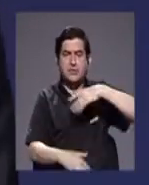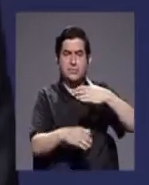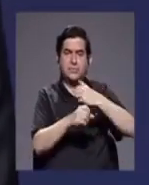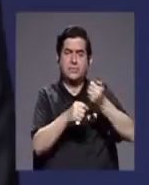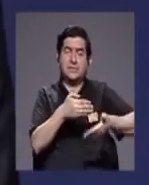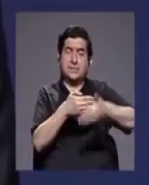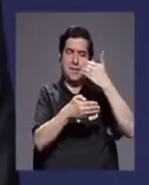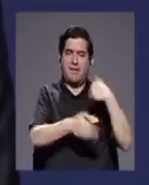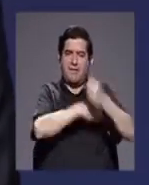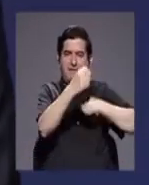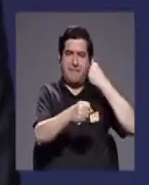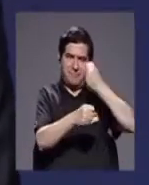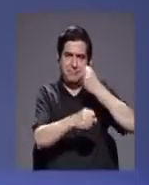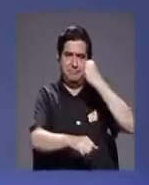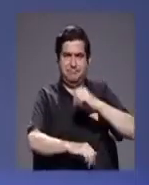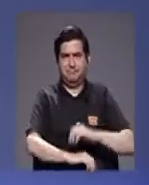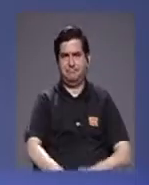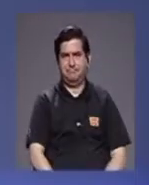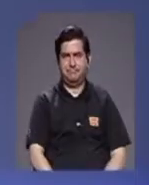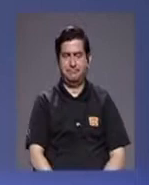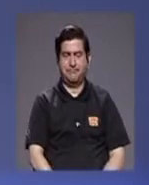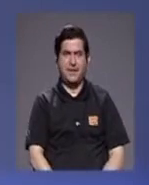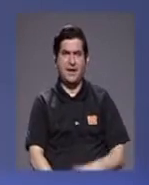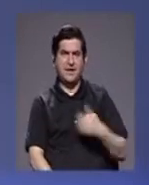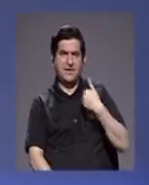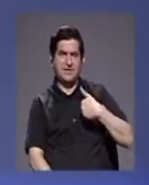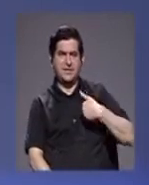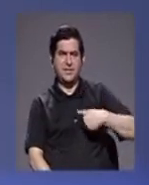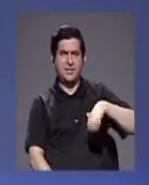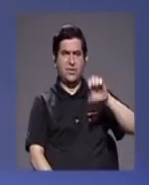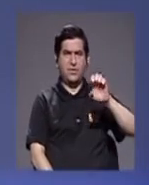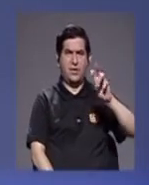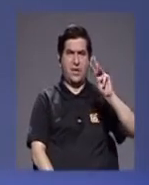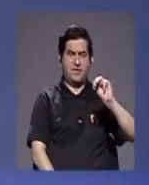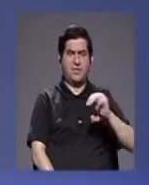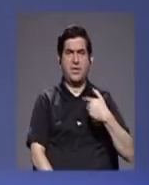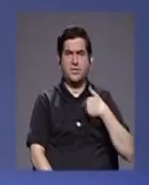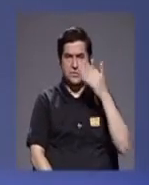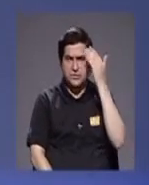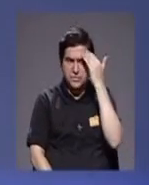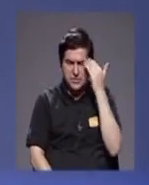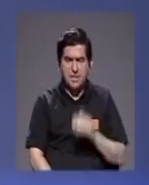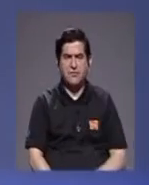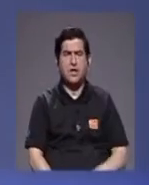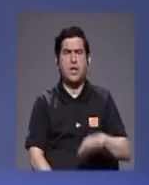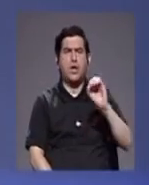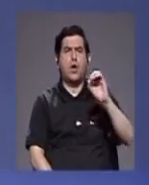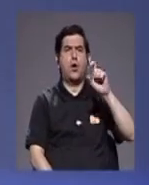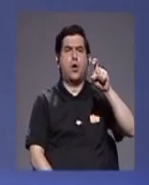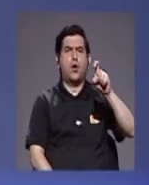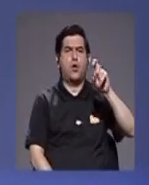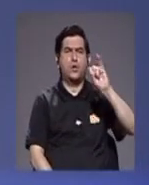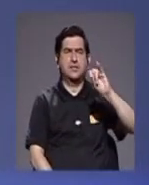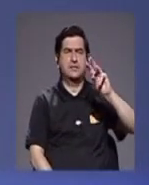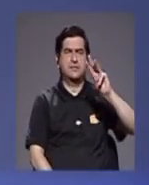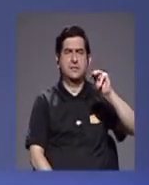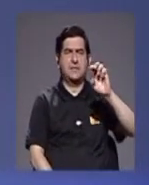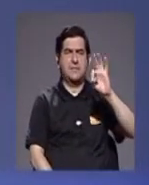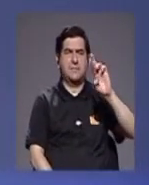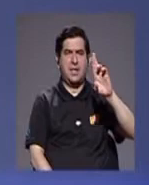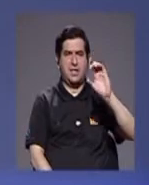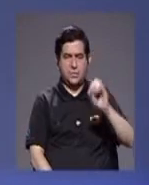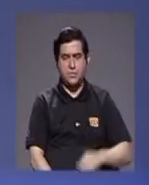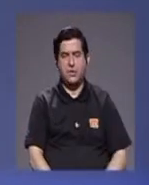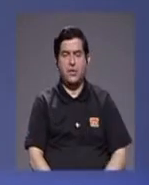desde hace varios años. Don Efraín, el otro día me enteré que es un oxímetro, creo que se llama, el que mide la cantidad